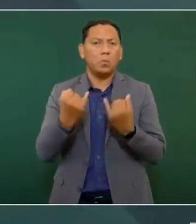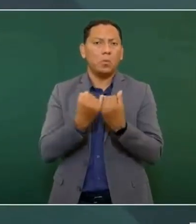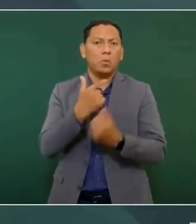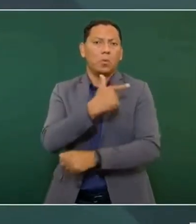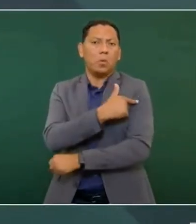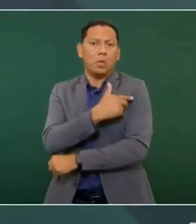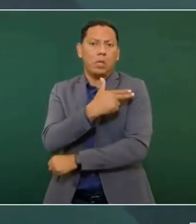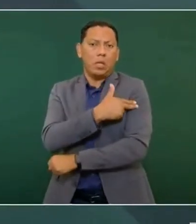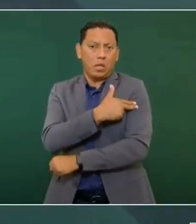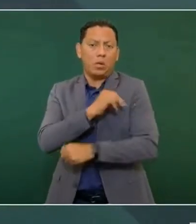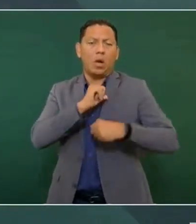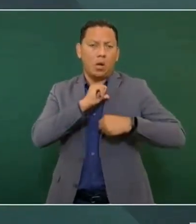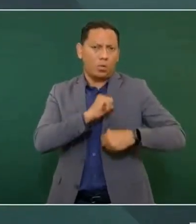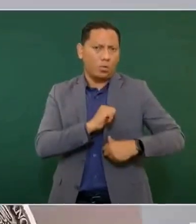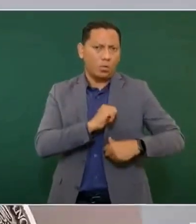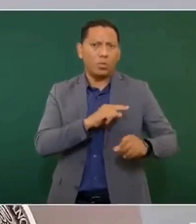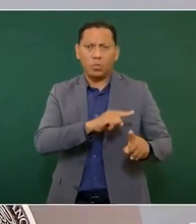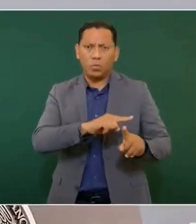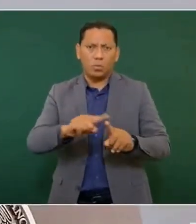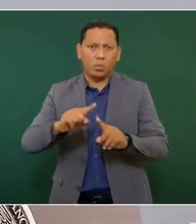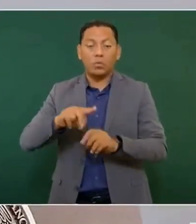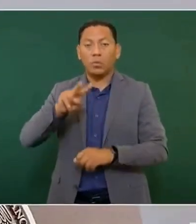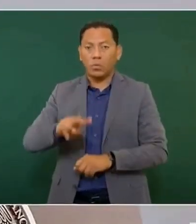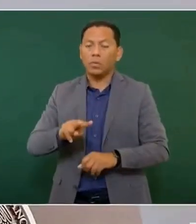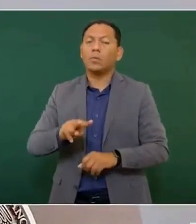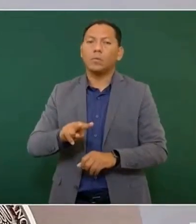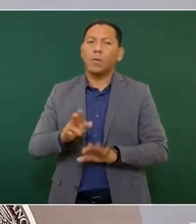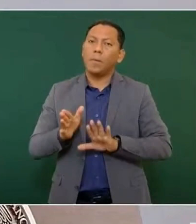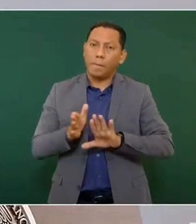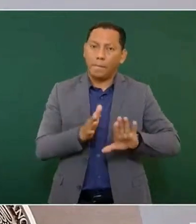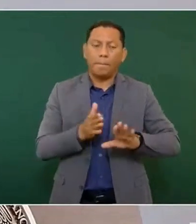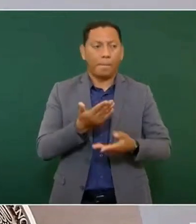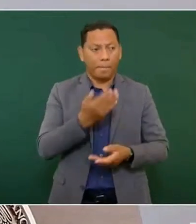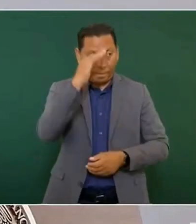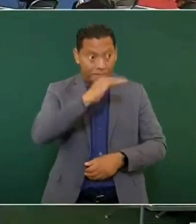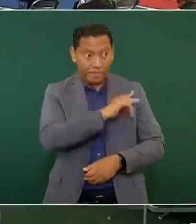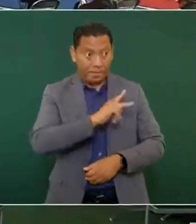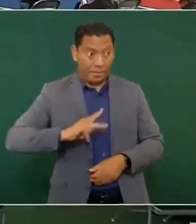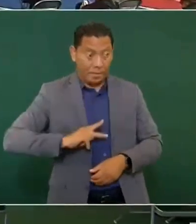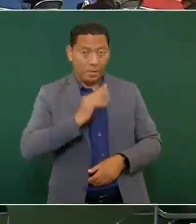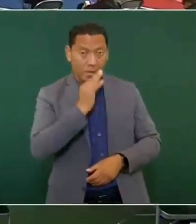Guardia Nacional. Por otro lado, señor presidente,